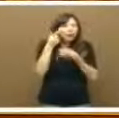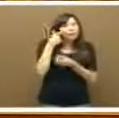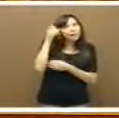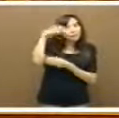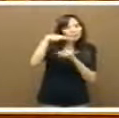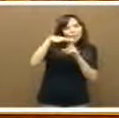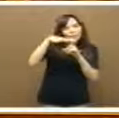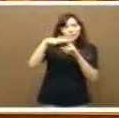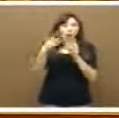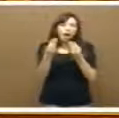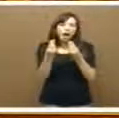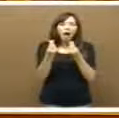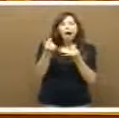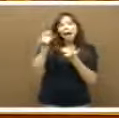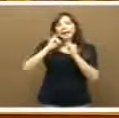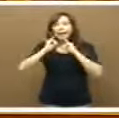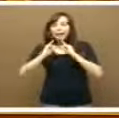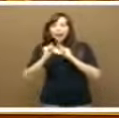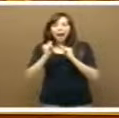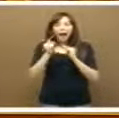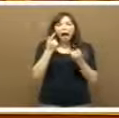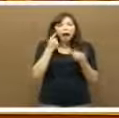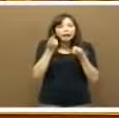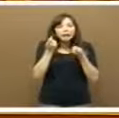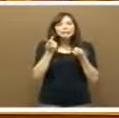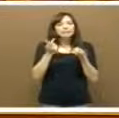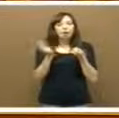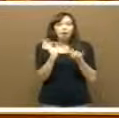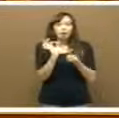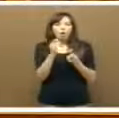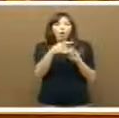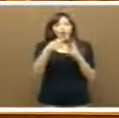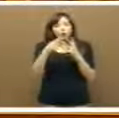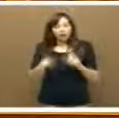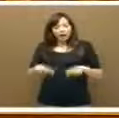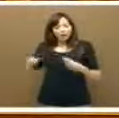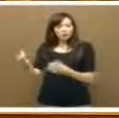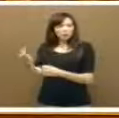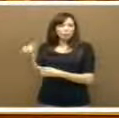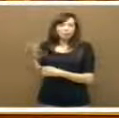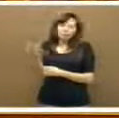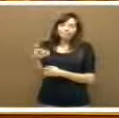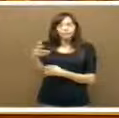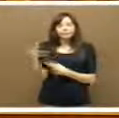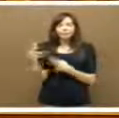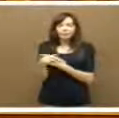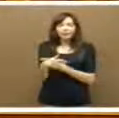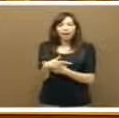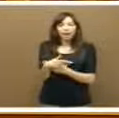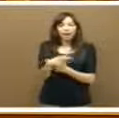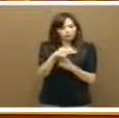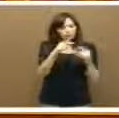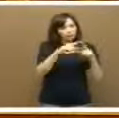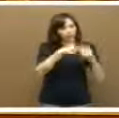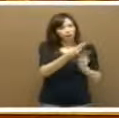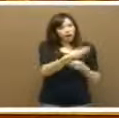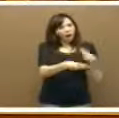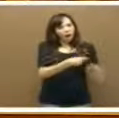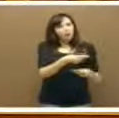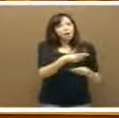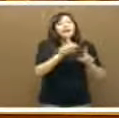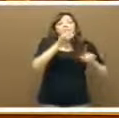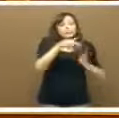en el de la energía, a lo mejor cortarse determinados gastos superfluos o menos superfluos, pero también buscan la posibilidad de